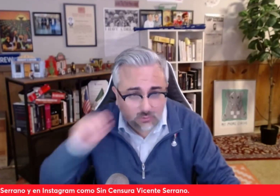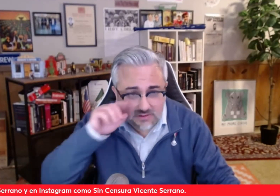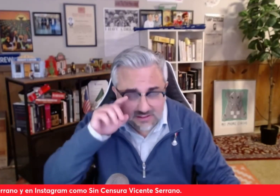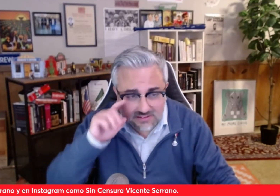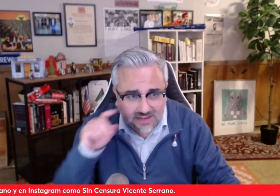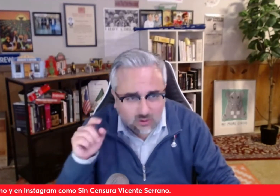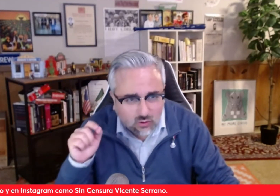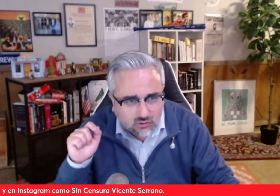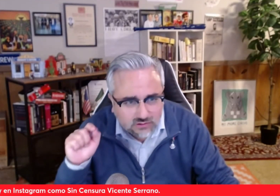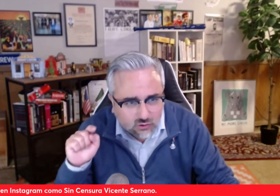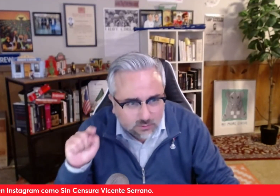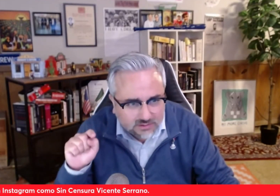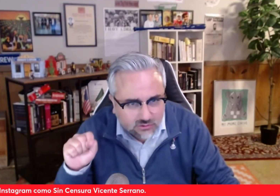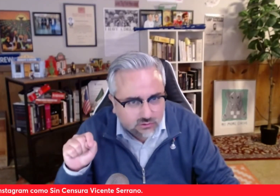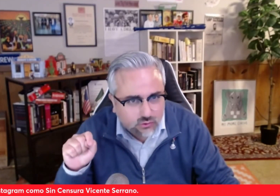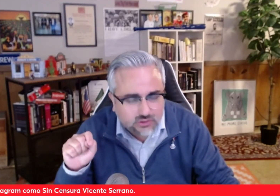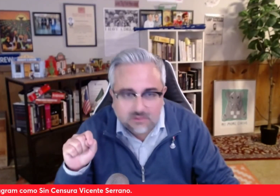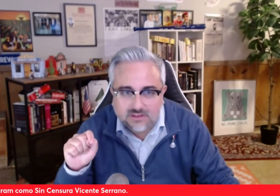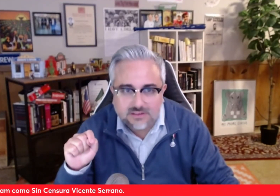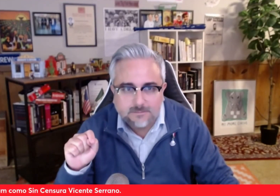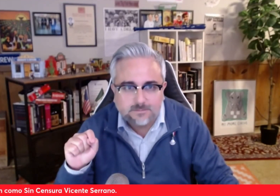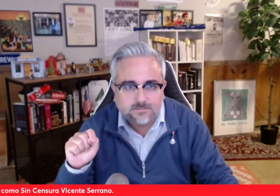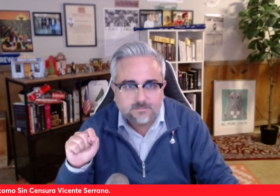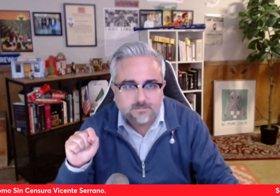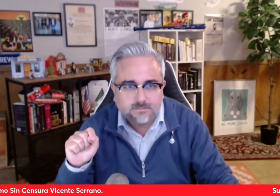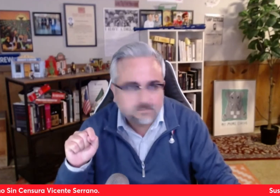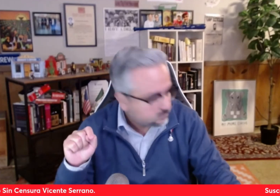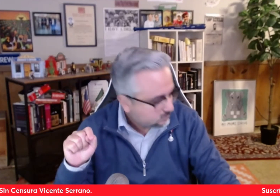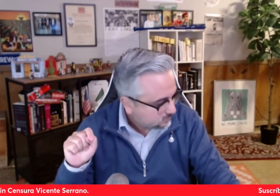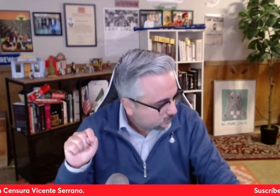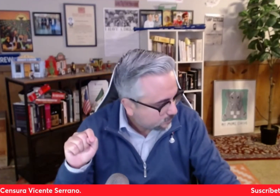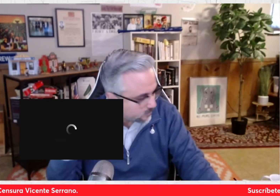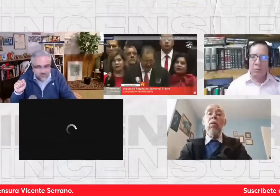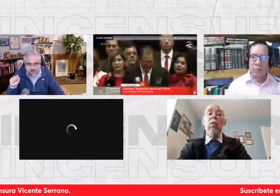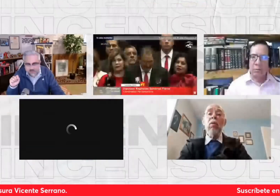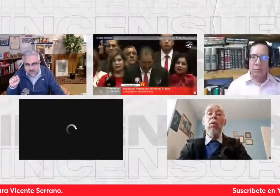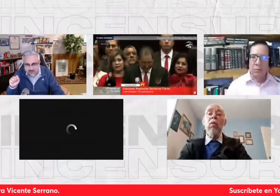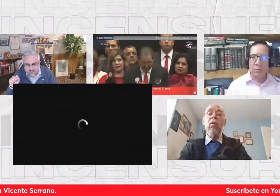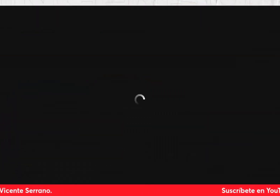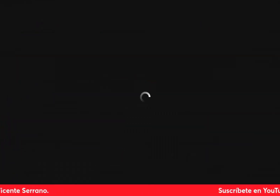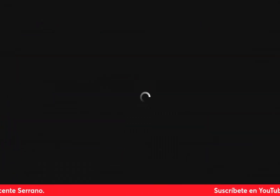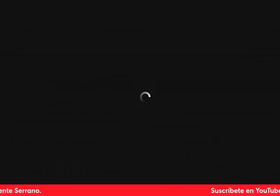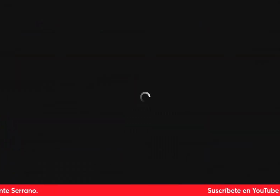que tenemos con Vicente Serrano. No sé si nos ves, si nos escuches, Vicente.